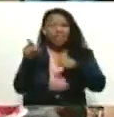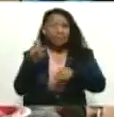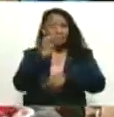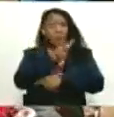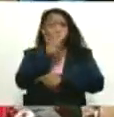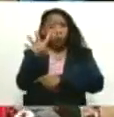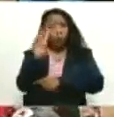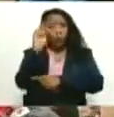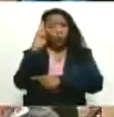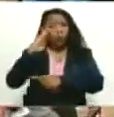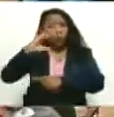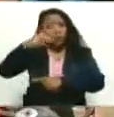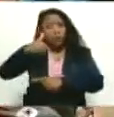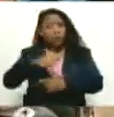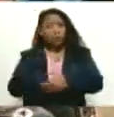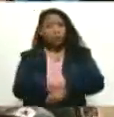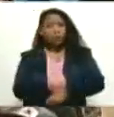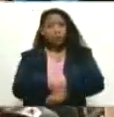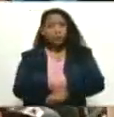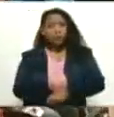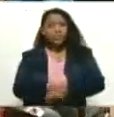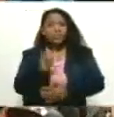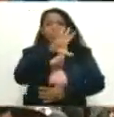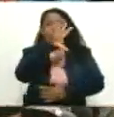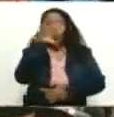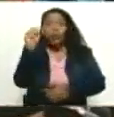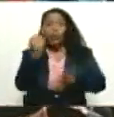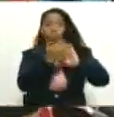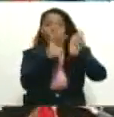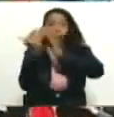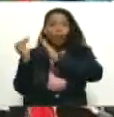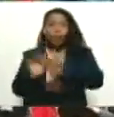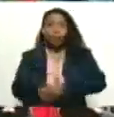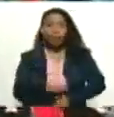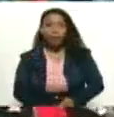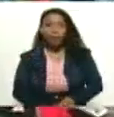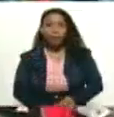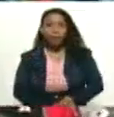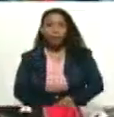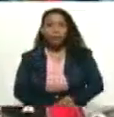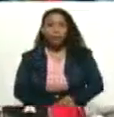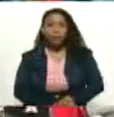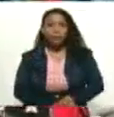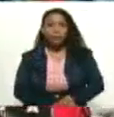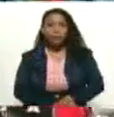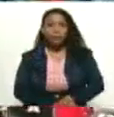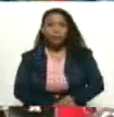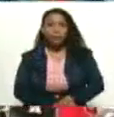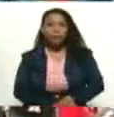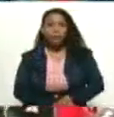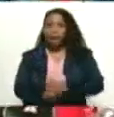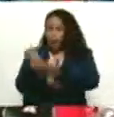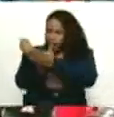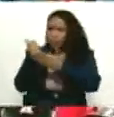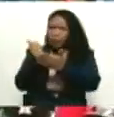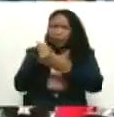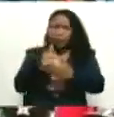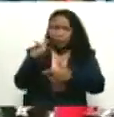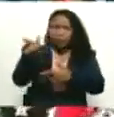VCH, de esas 50 comunidades, de esas, ayúdenla a ella por favor